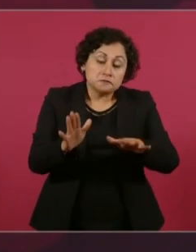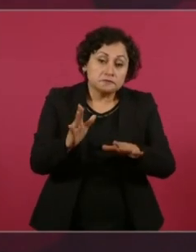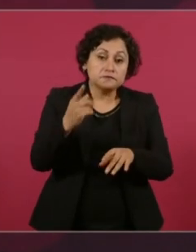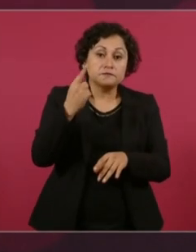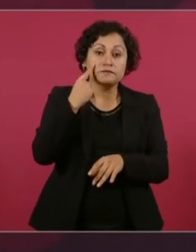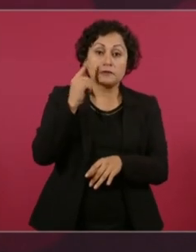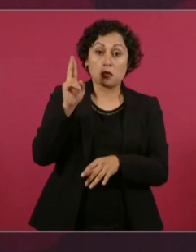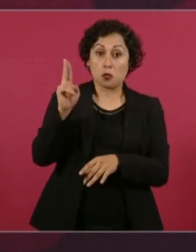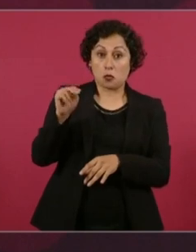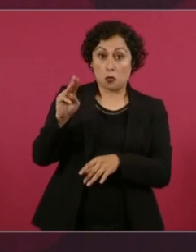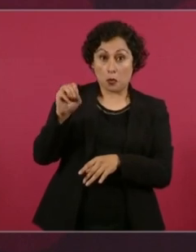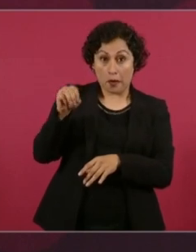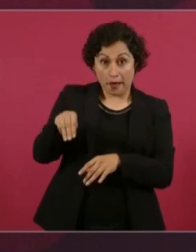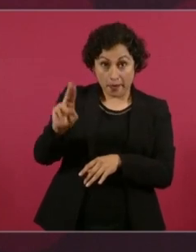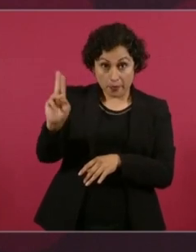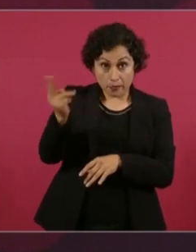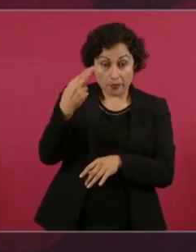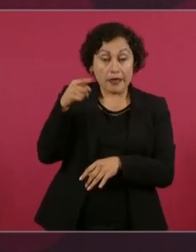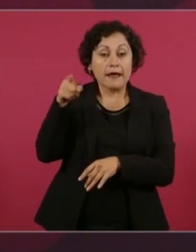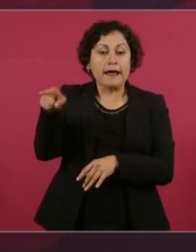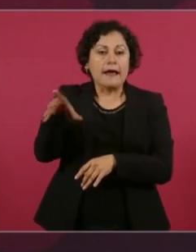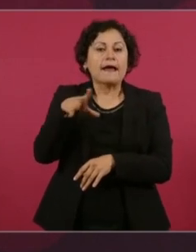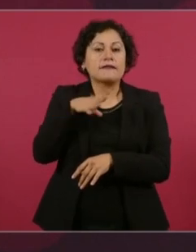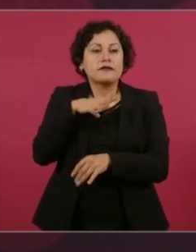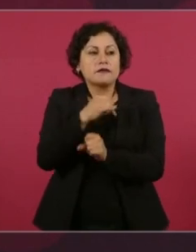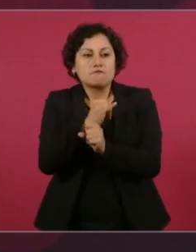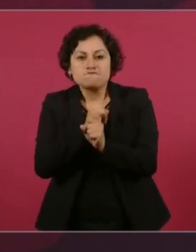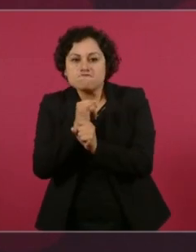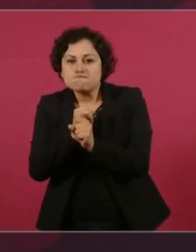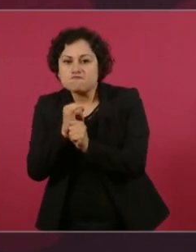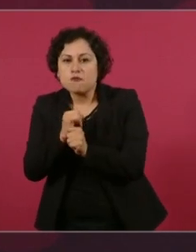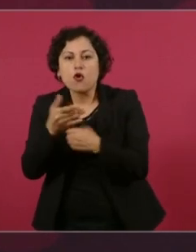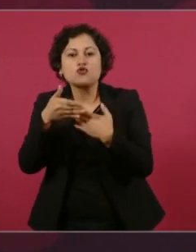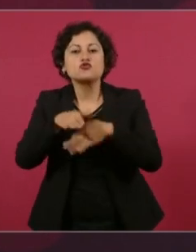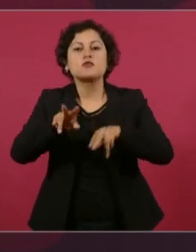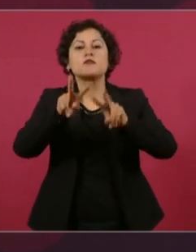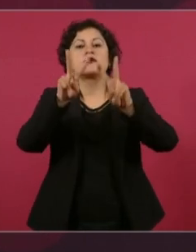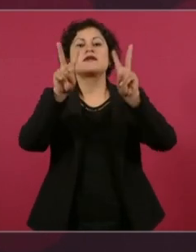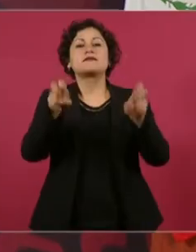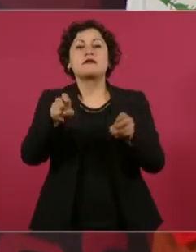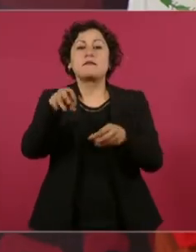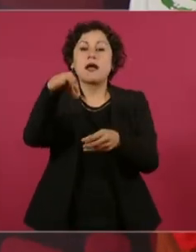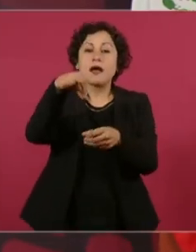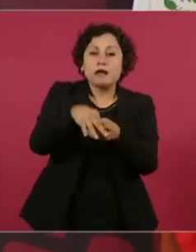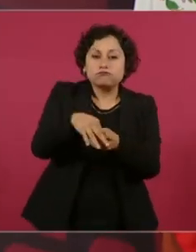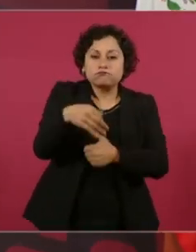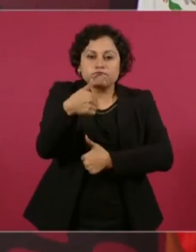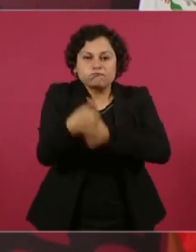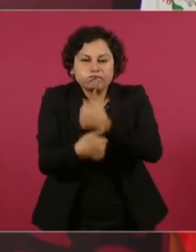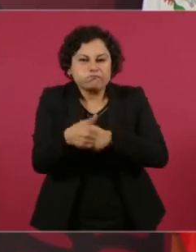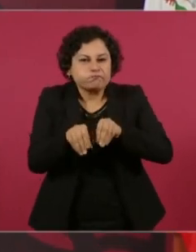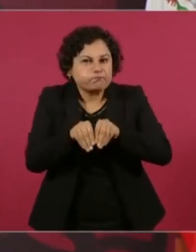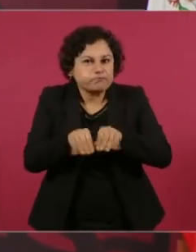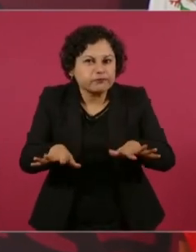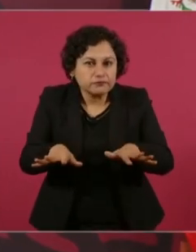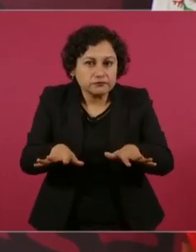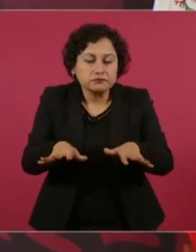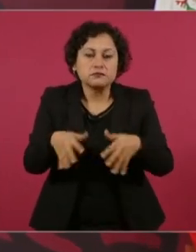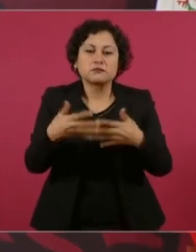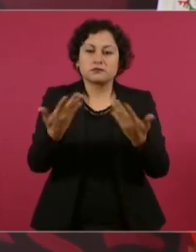un monitoreo sobre las campañas y estuve observando